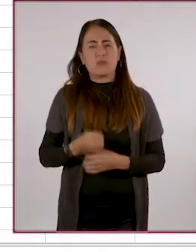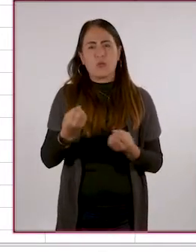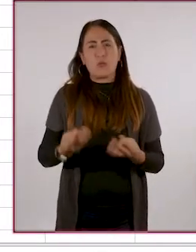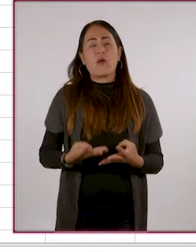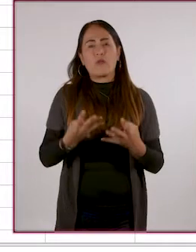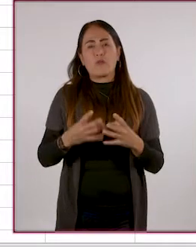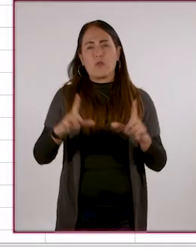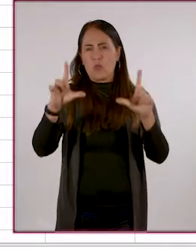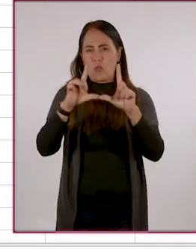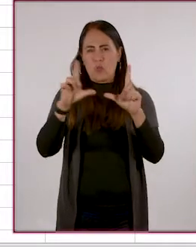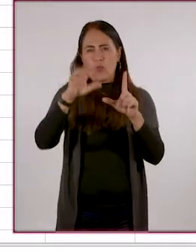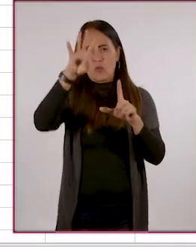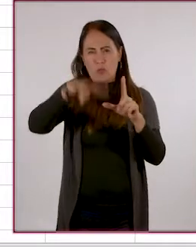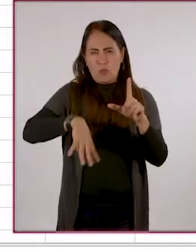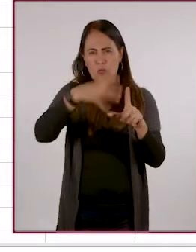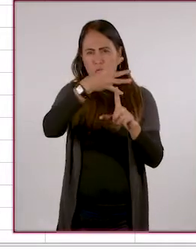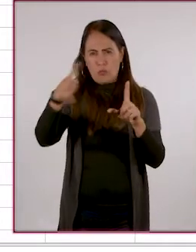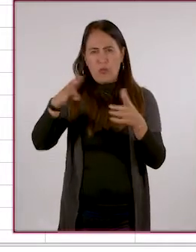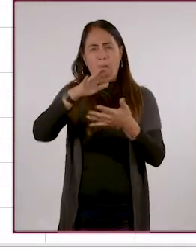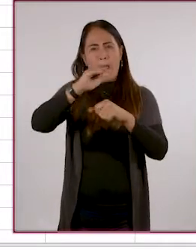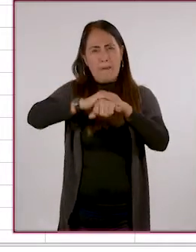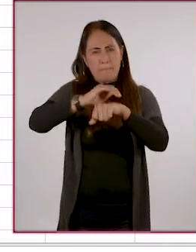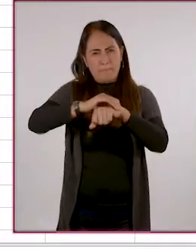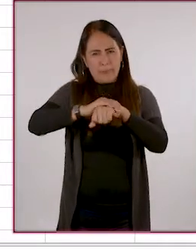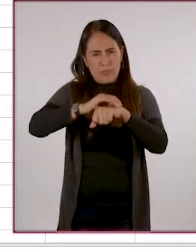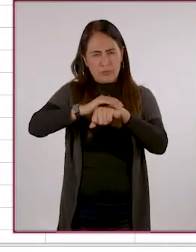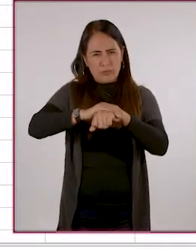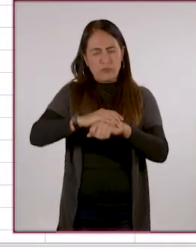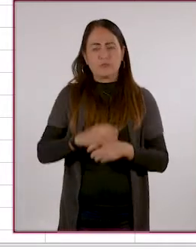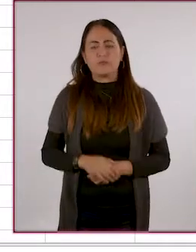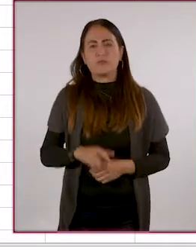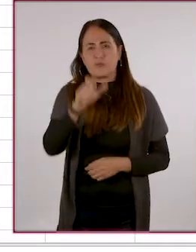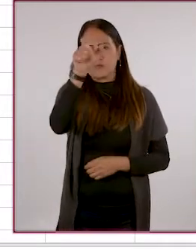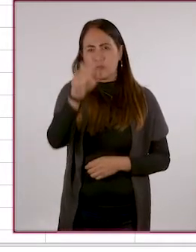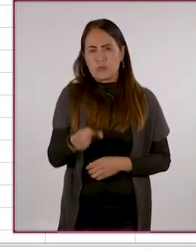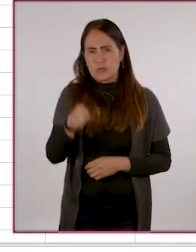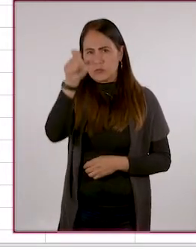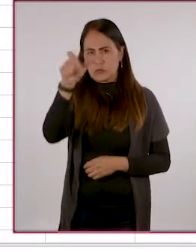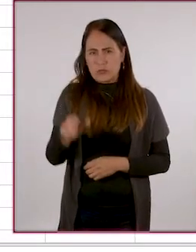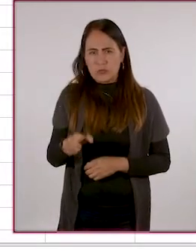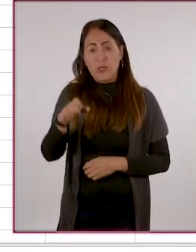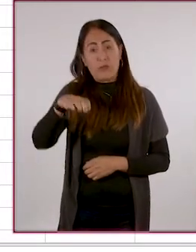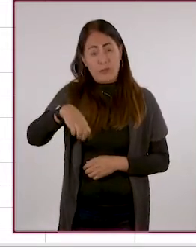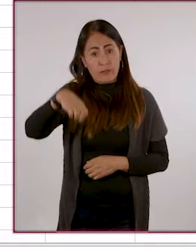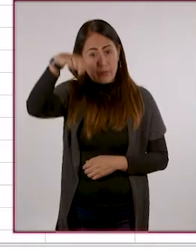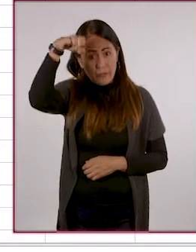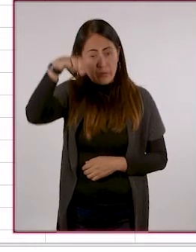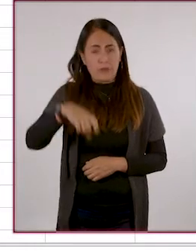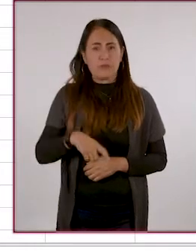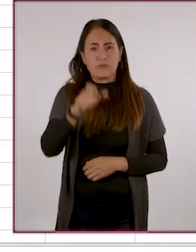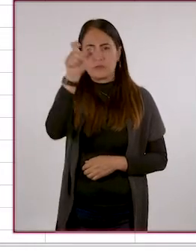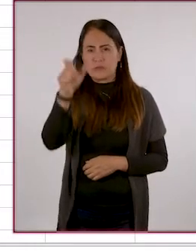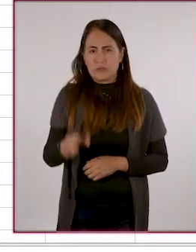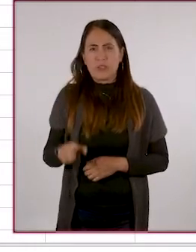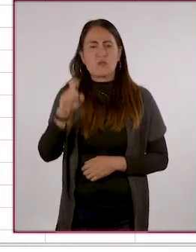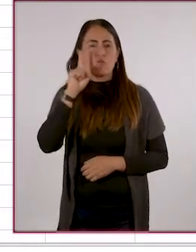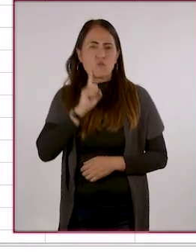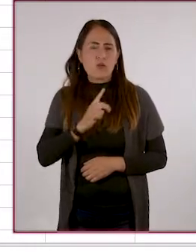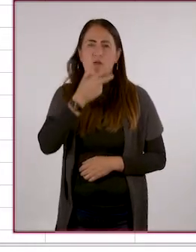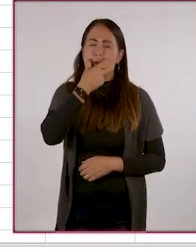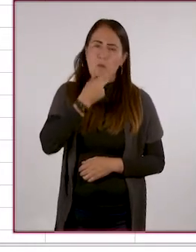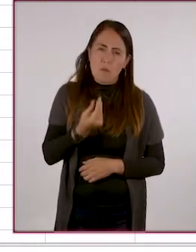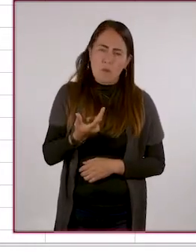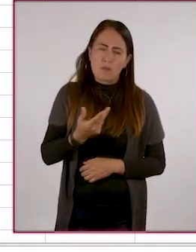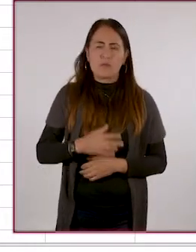una tabla de amigos y tenemos la columna de nuestros amigos, otra columna con su edad, otra columna con